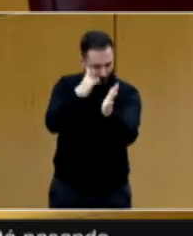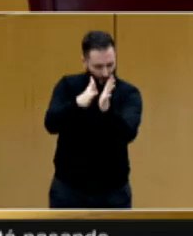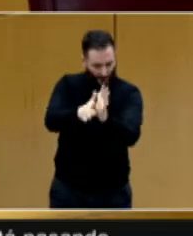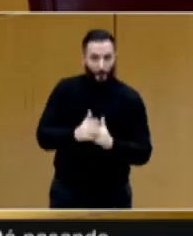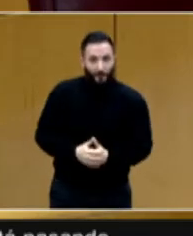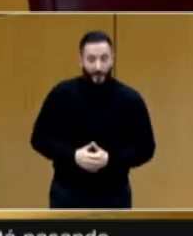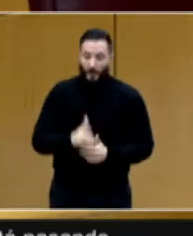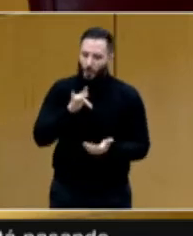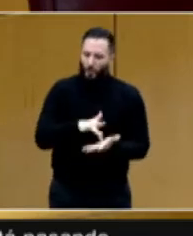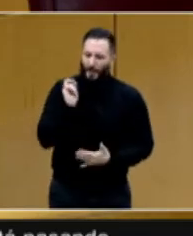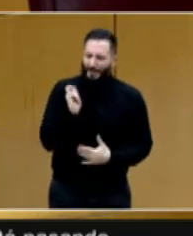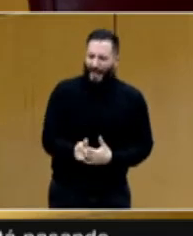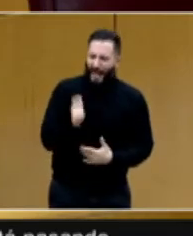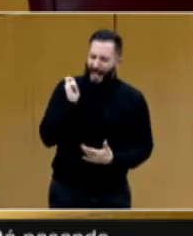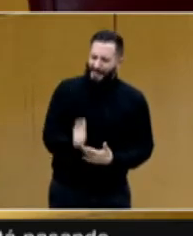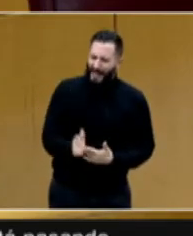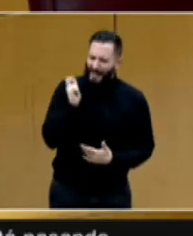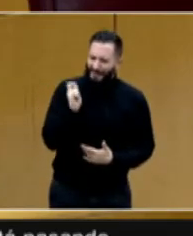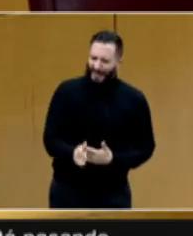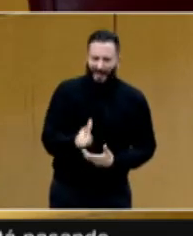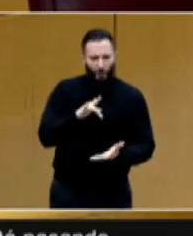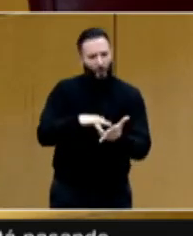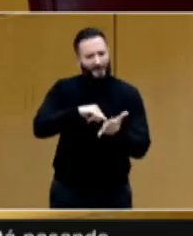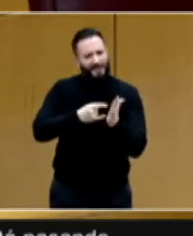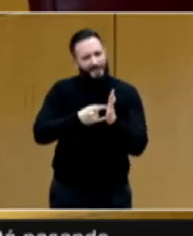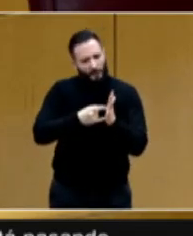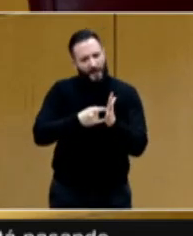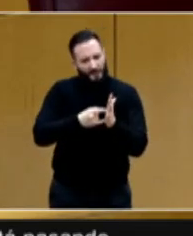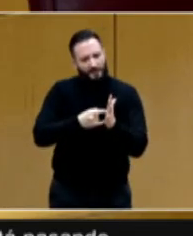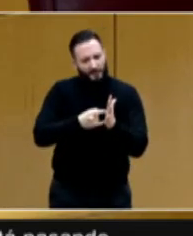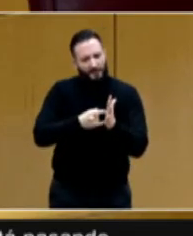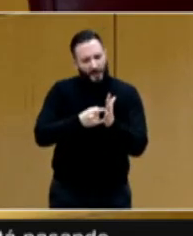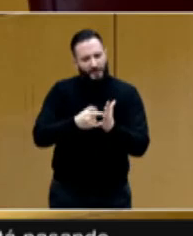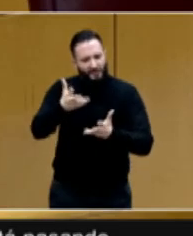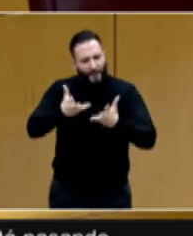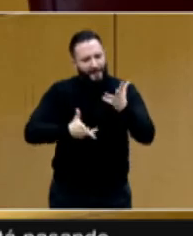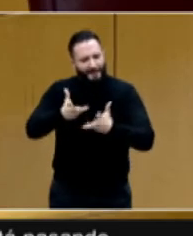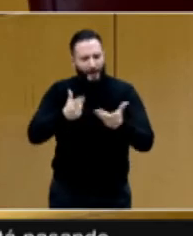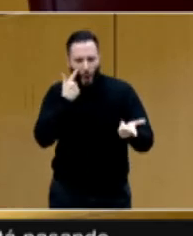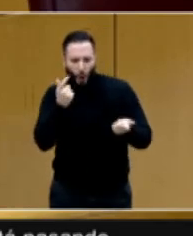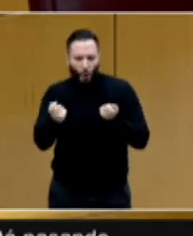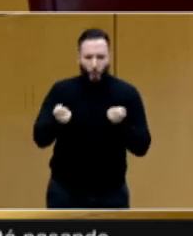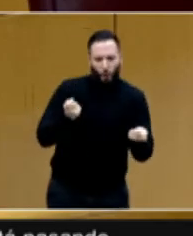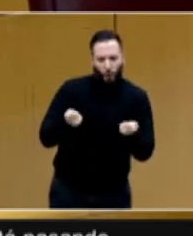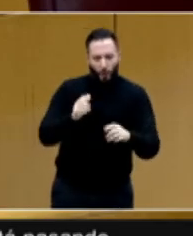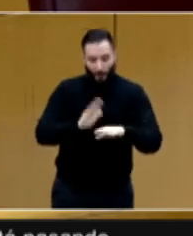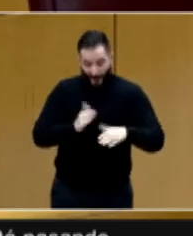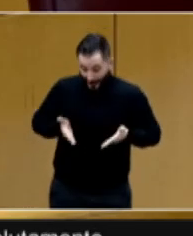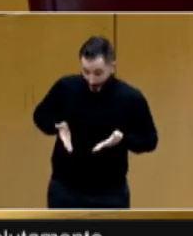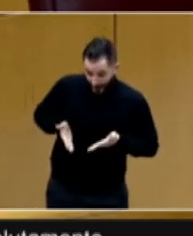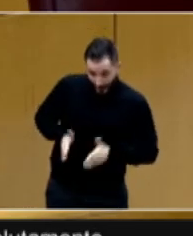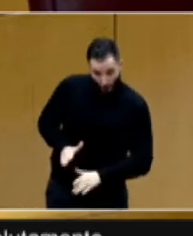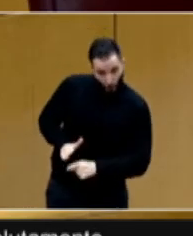frecuente que se establezcan sistemas de administración para esos hijos